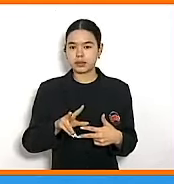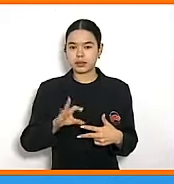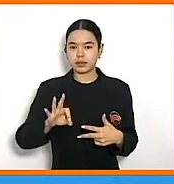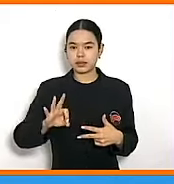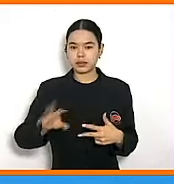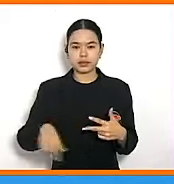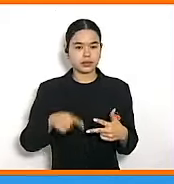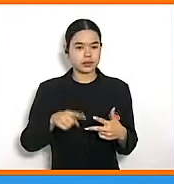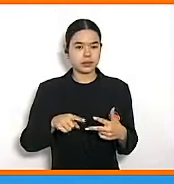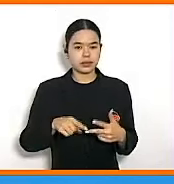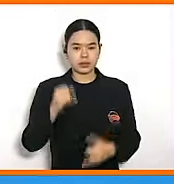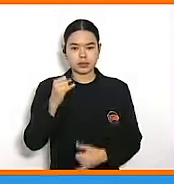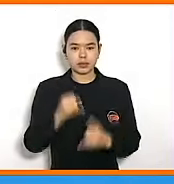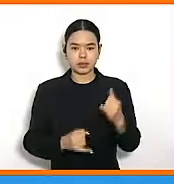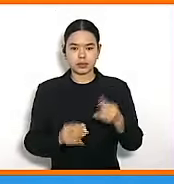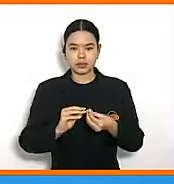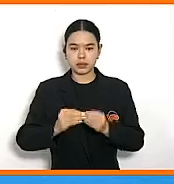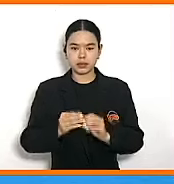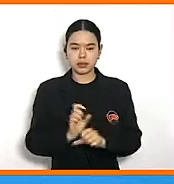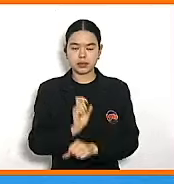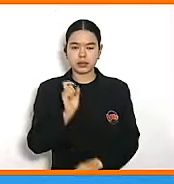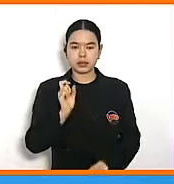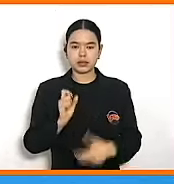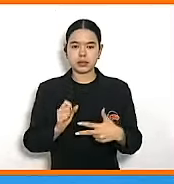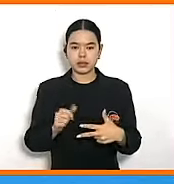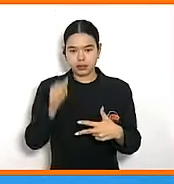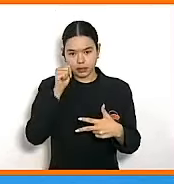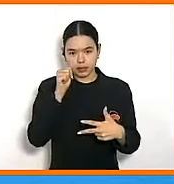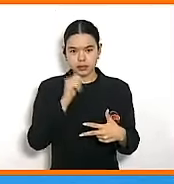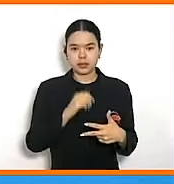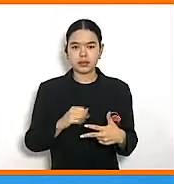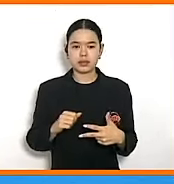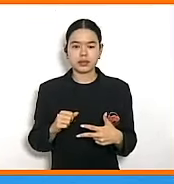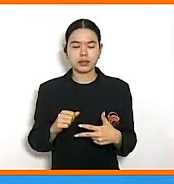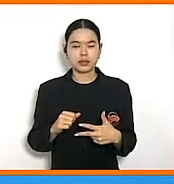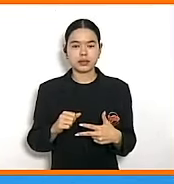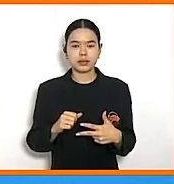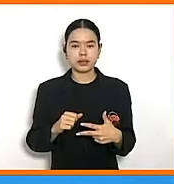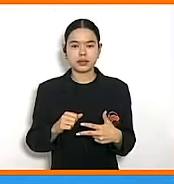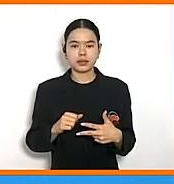39, tercer y último número. Atentos.